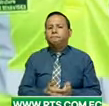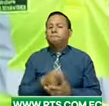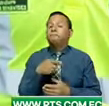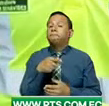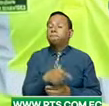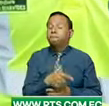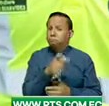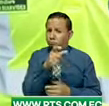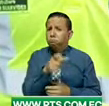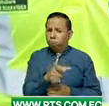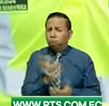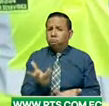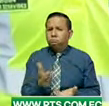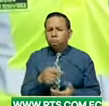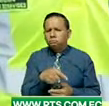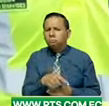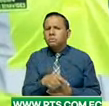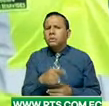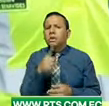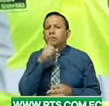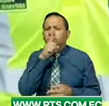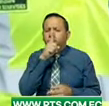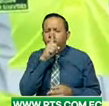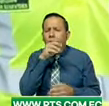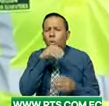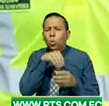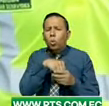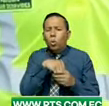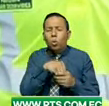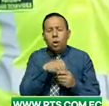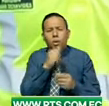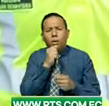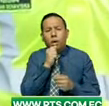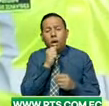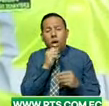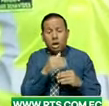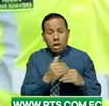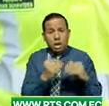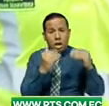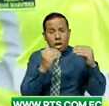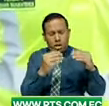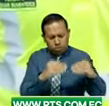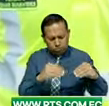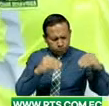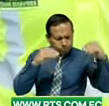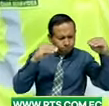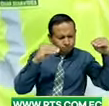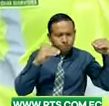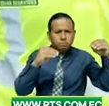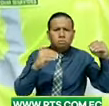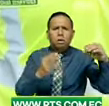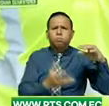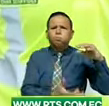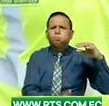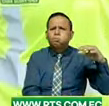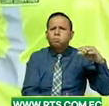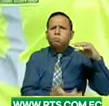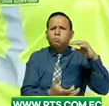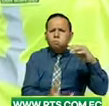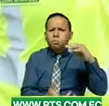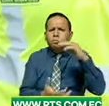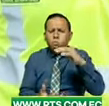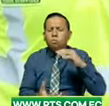movilizaba esta persona, encontrando ocultos en un compartimiento de la parte superior de la carrocería 250 kilos